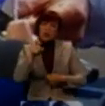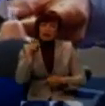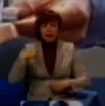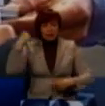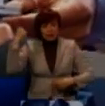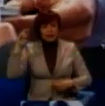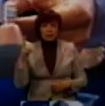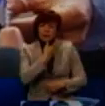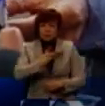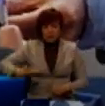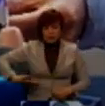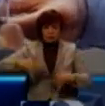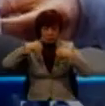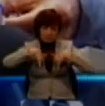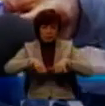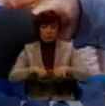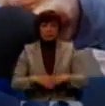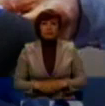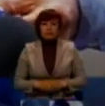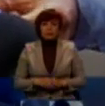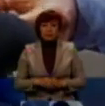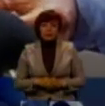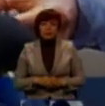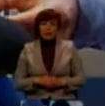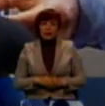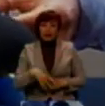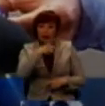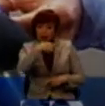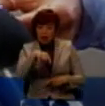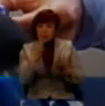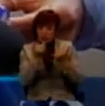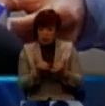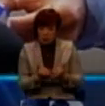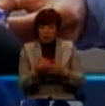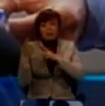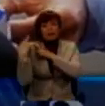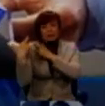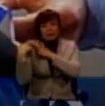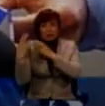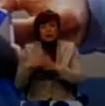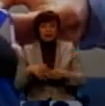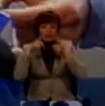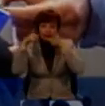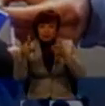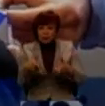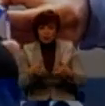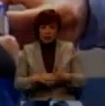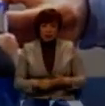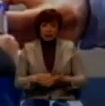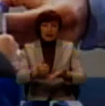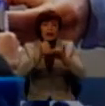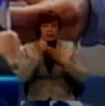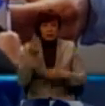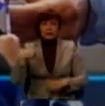como vicepresidente que sigue siendo, sean ellos la escolta que le da seguridad inmediata, los que también nos ayuden como Ministerio de